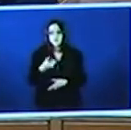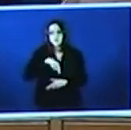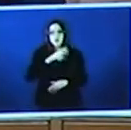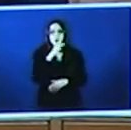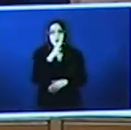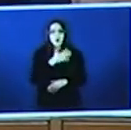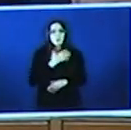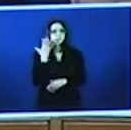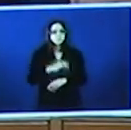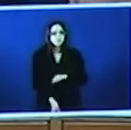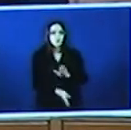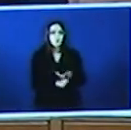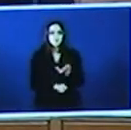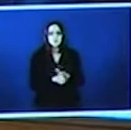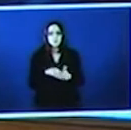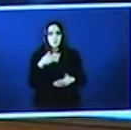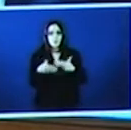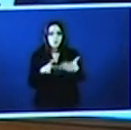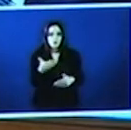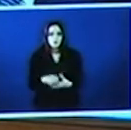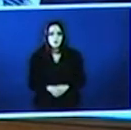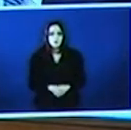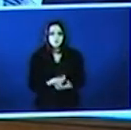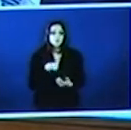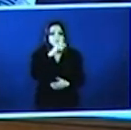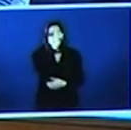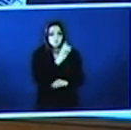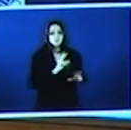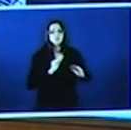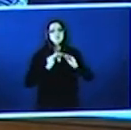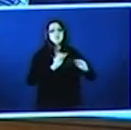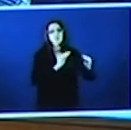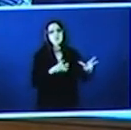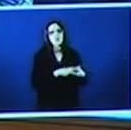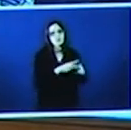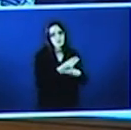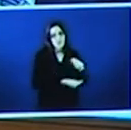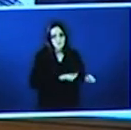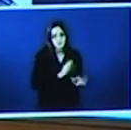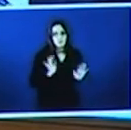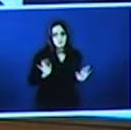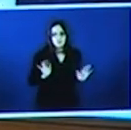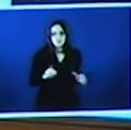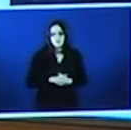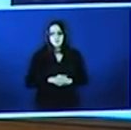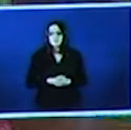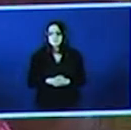adiante. Non sei o que van a facer os seus socios, porque despois de escoitalo, son incapaz de saber interpretalos.